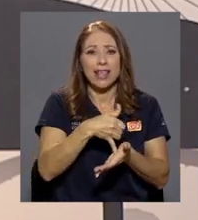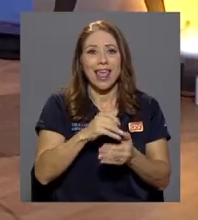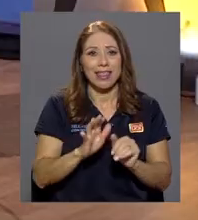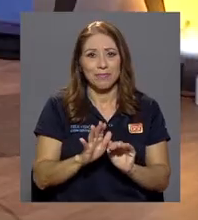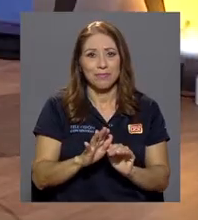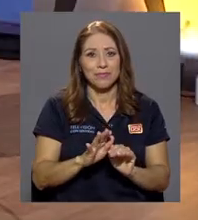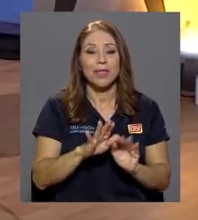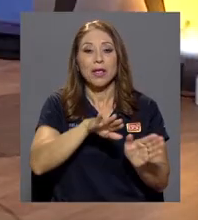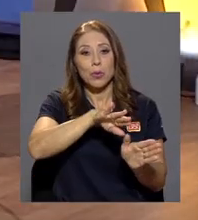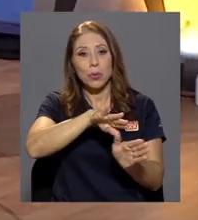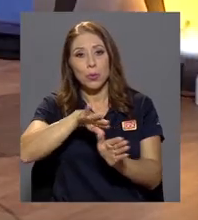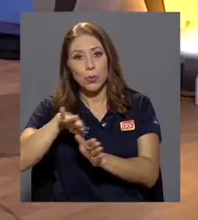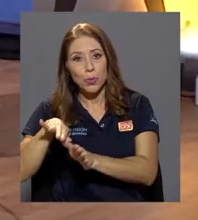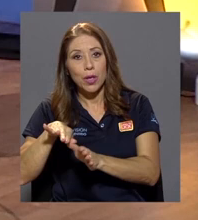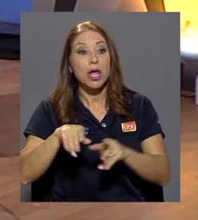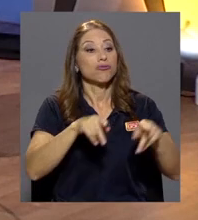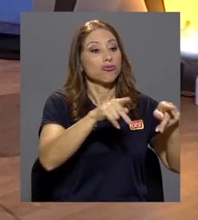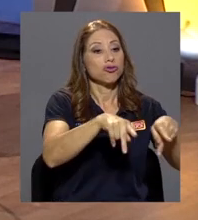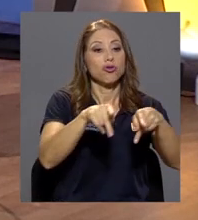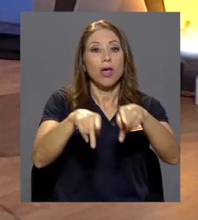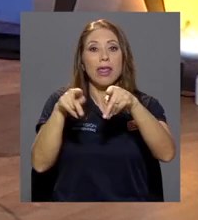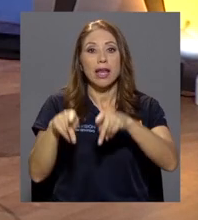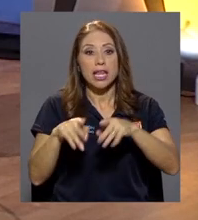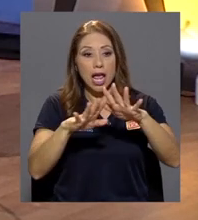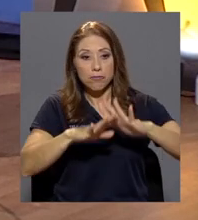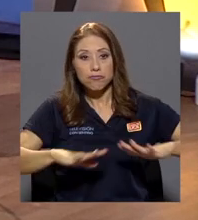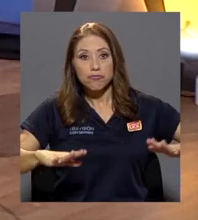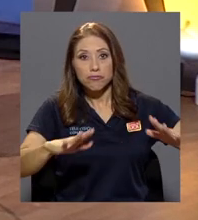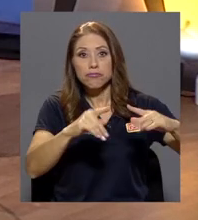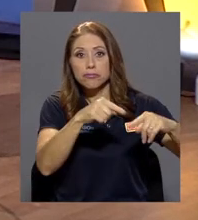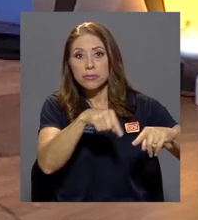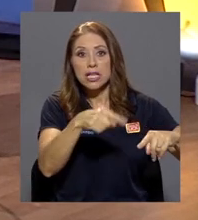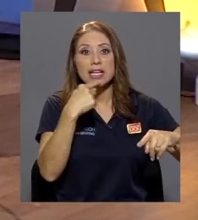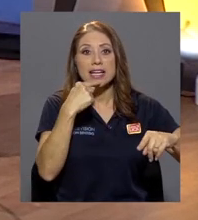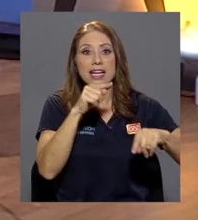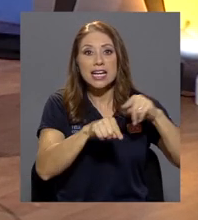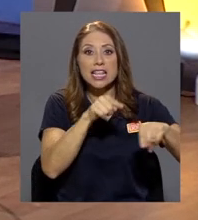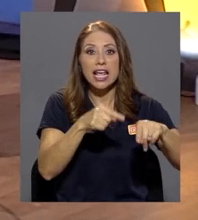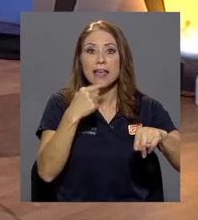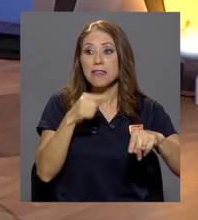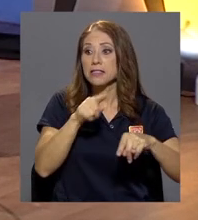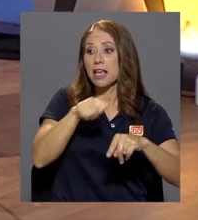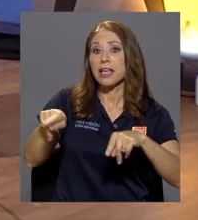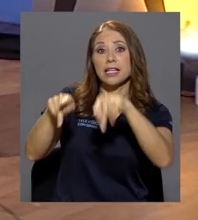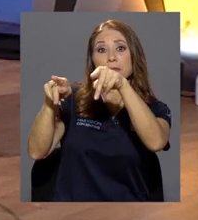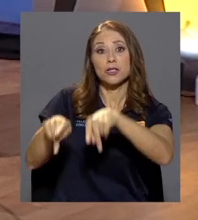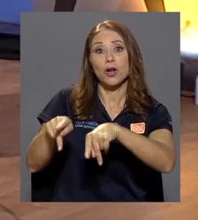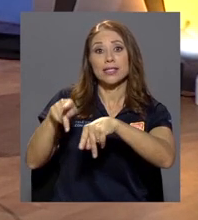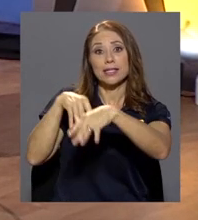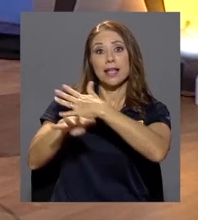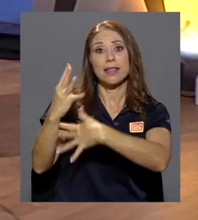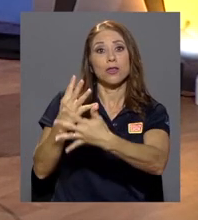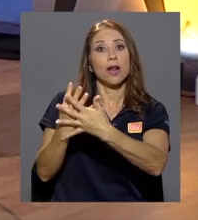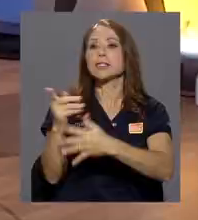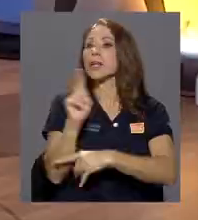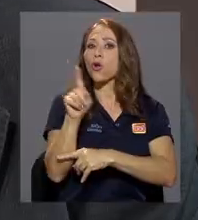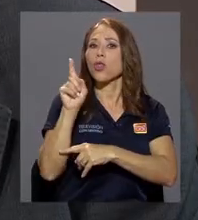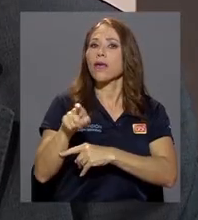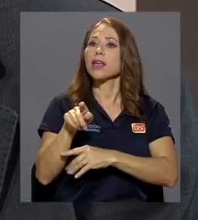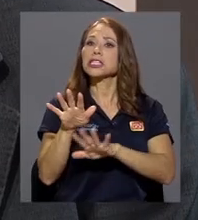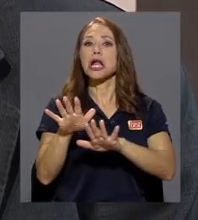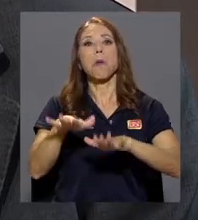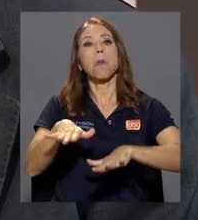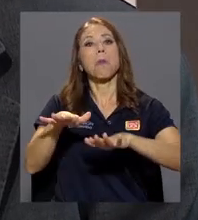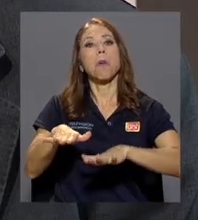la contraparte o la otra moneda es una ciudadanía crítica que dice que ellos no deberían de tener hoteles cinco estrellas por ejemplo